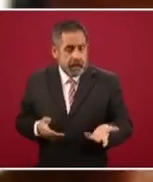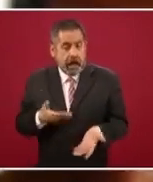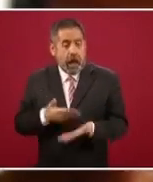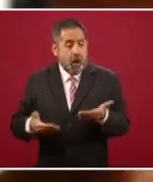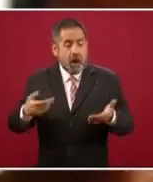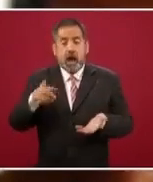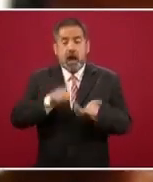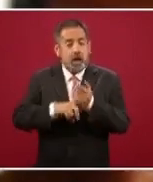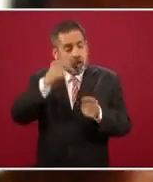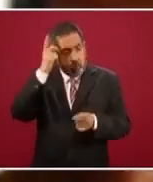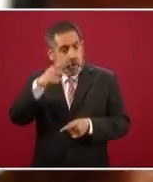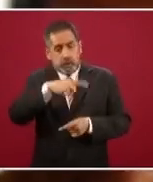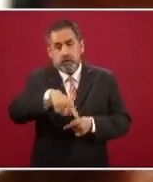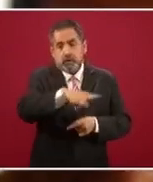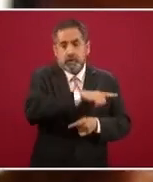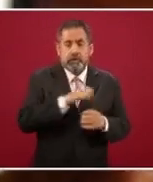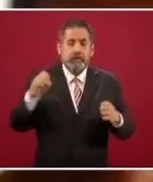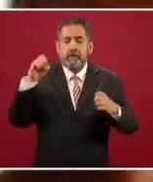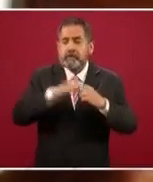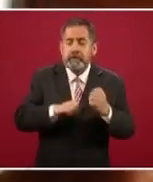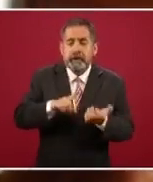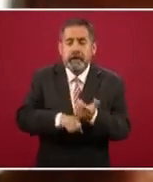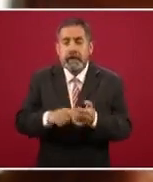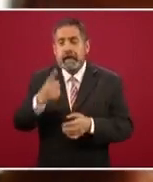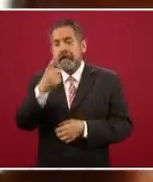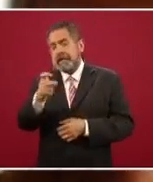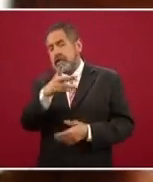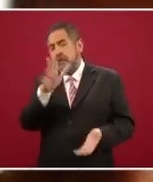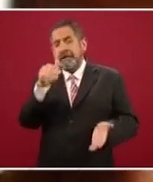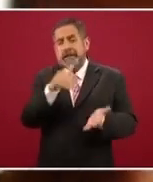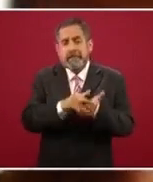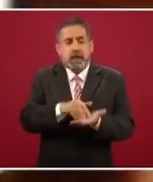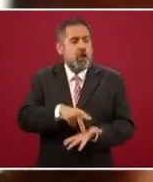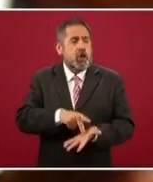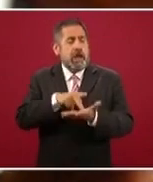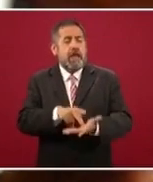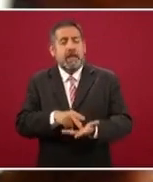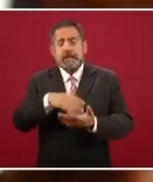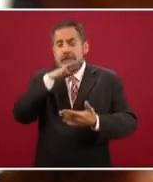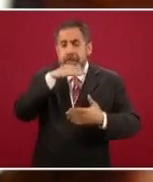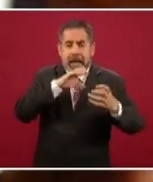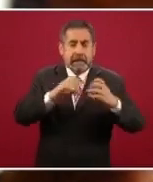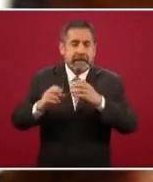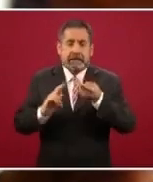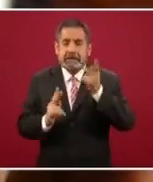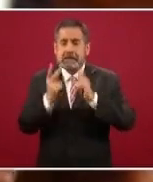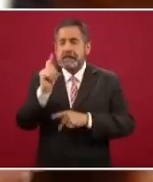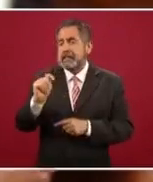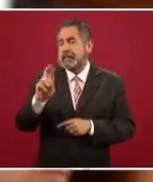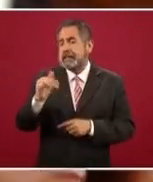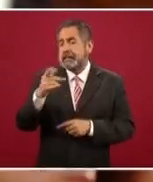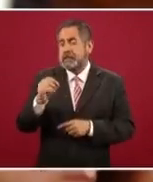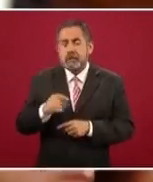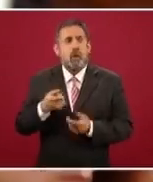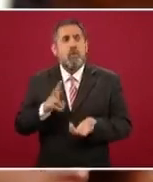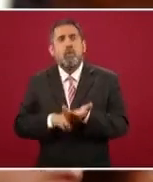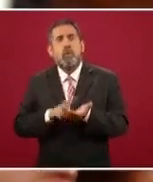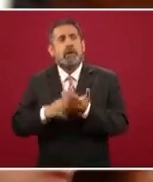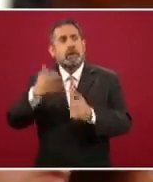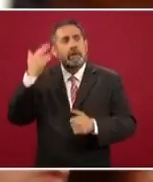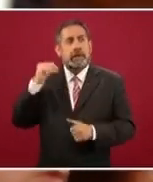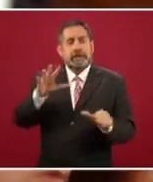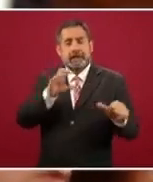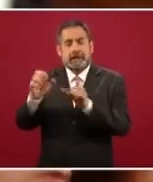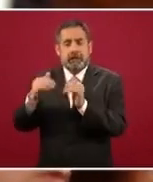dueños de ese grano, el fraude es de 110,000 toneladas de maíz y trigo, En un momento el valor natural fueron de